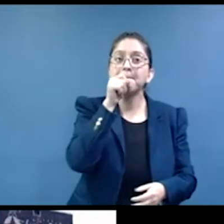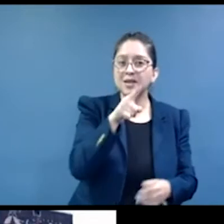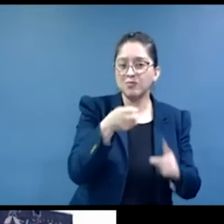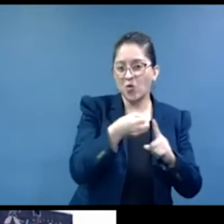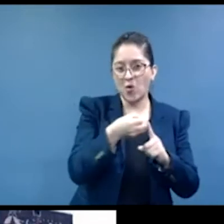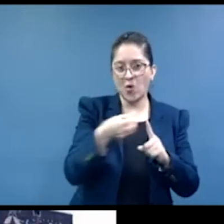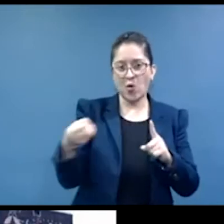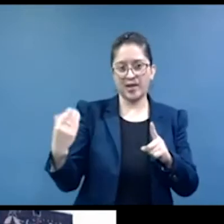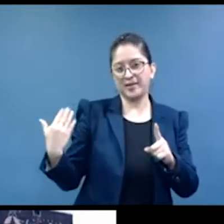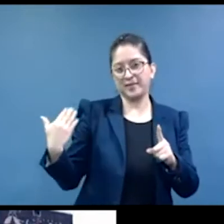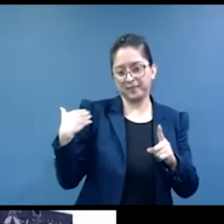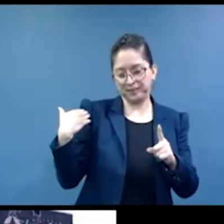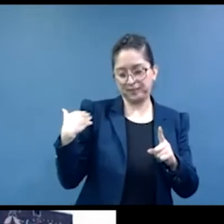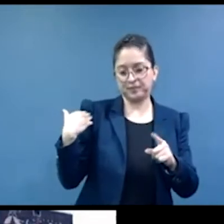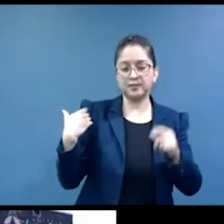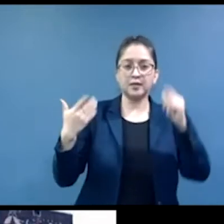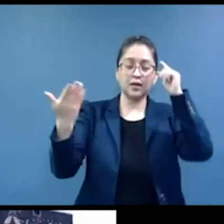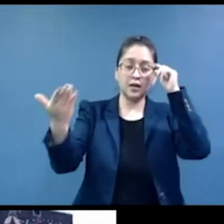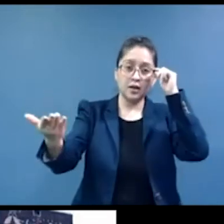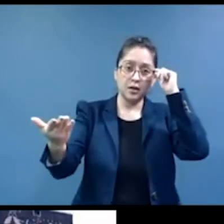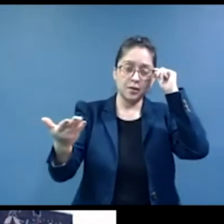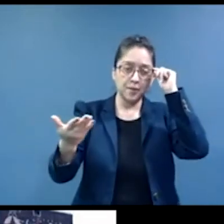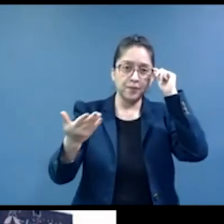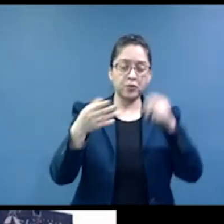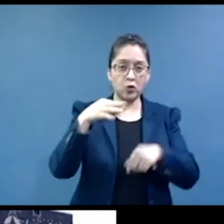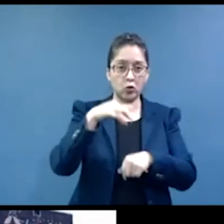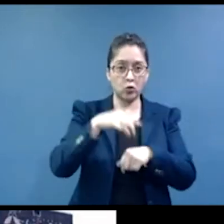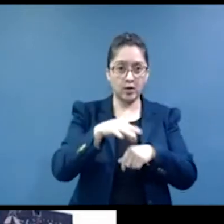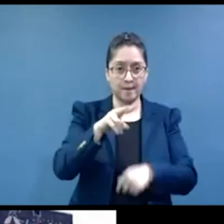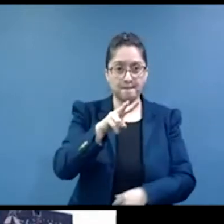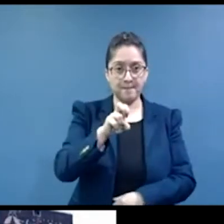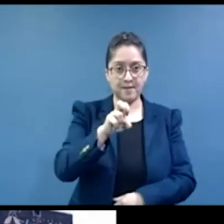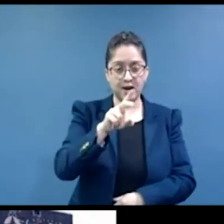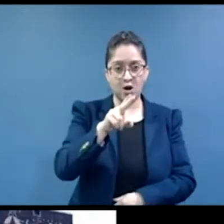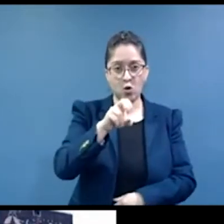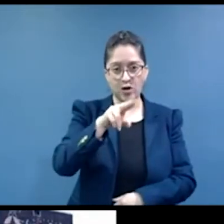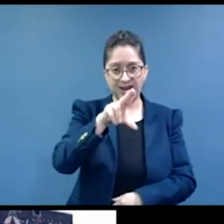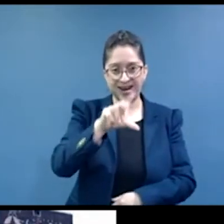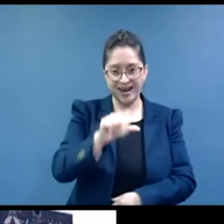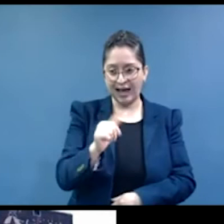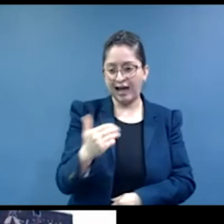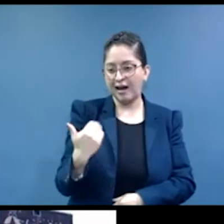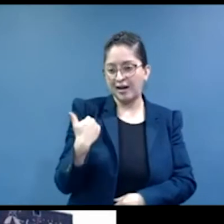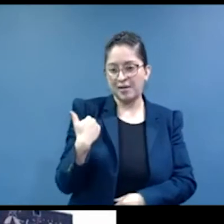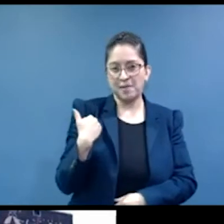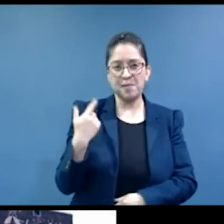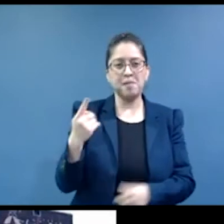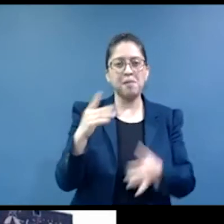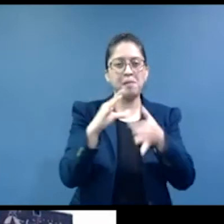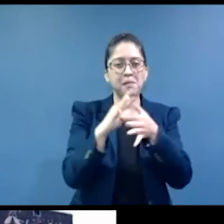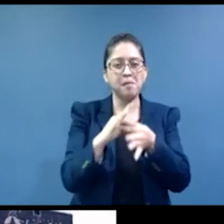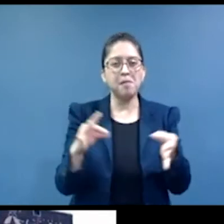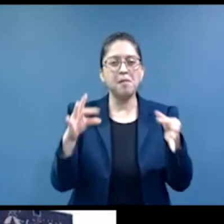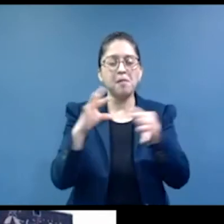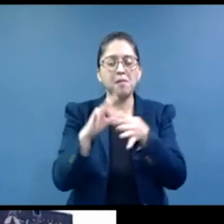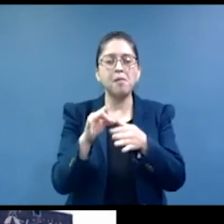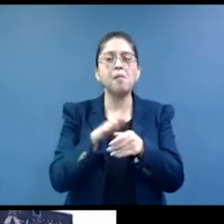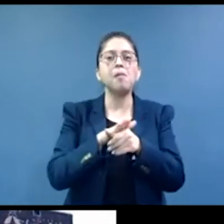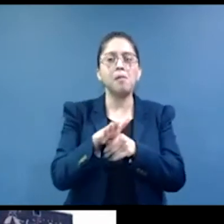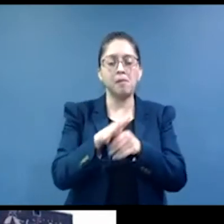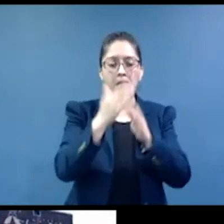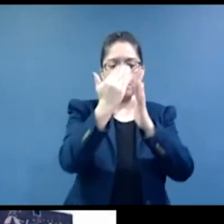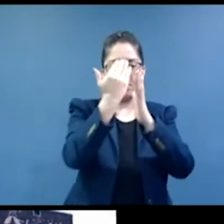preguntarle a la doctora Verónica y retomar algunas de las cosas que ya nos decía, específicamente de los criterios que ya